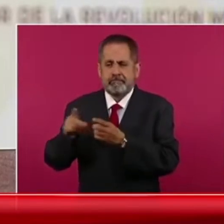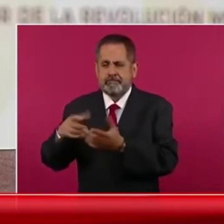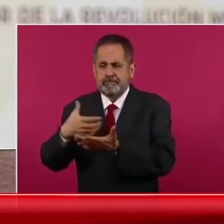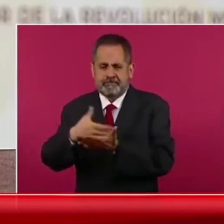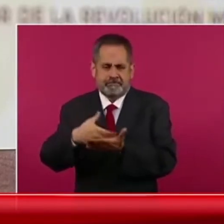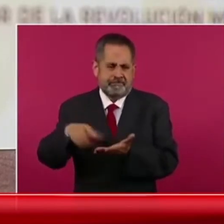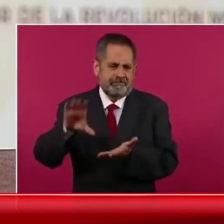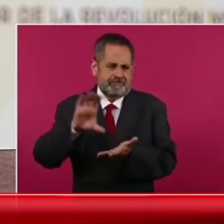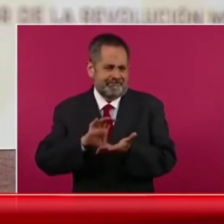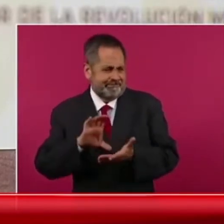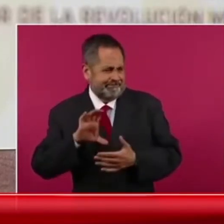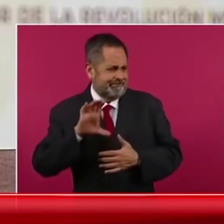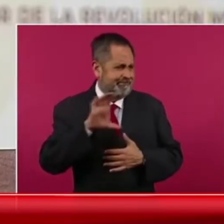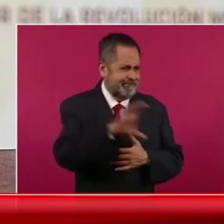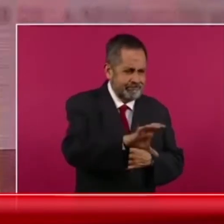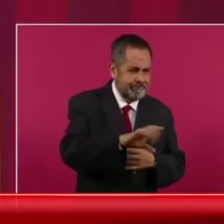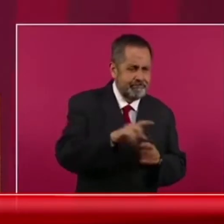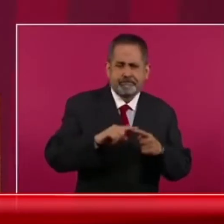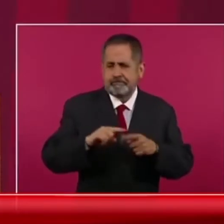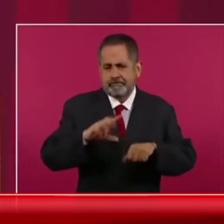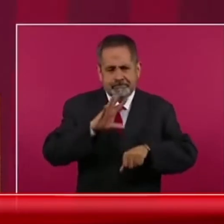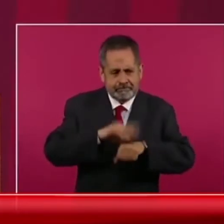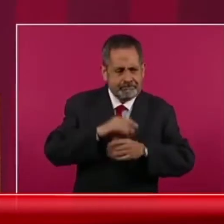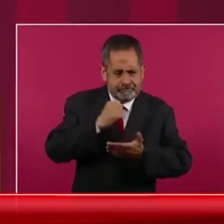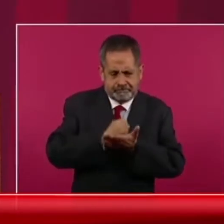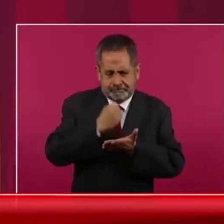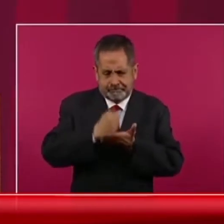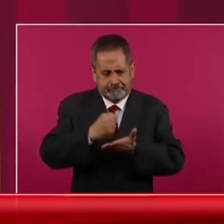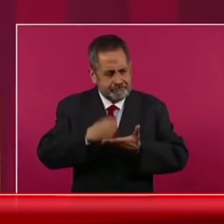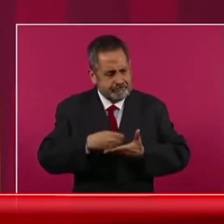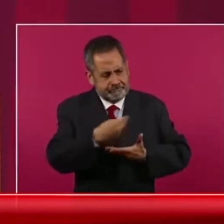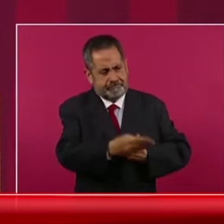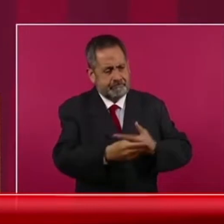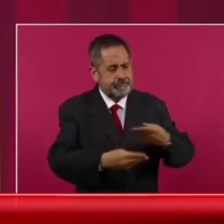además de los permisos.